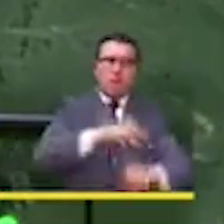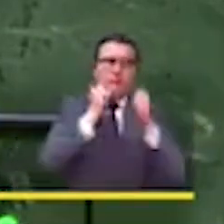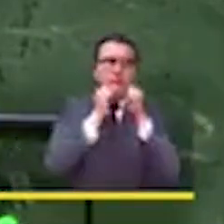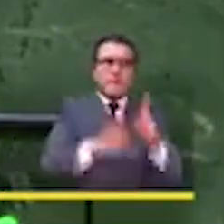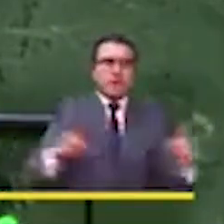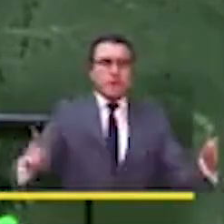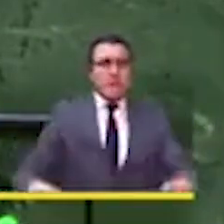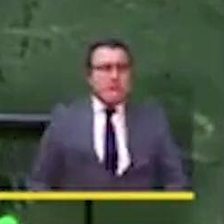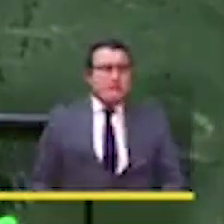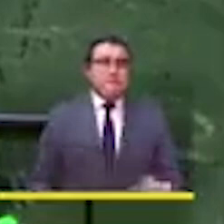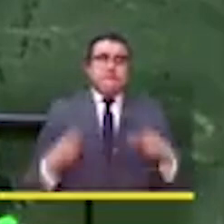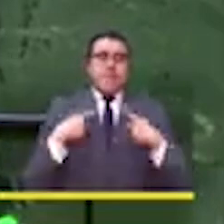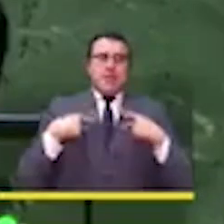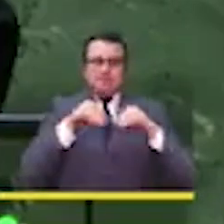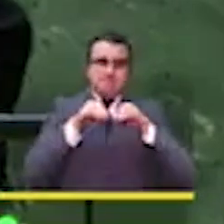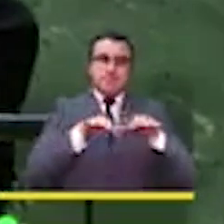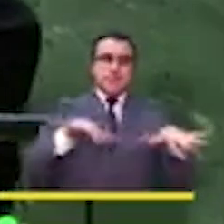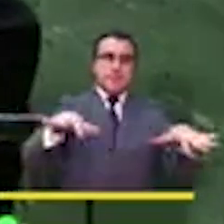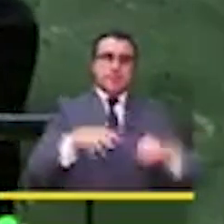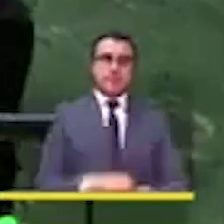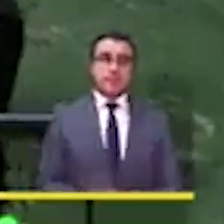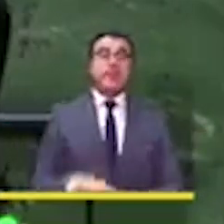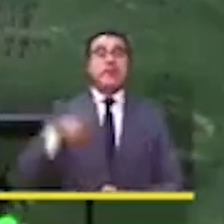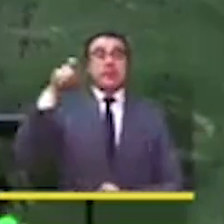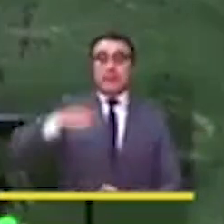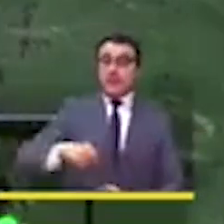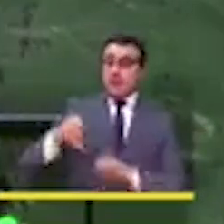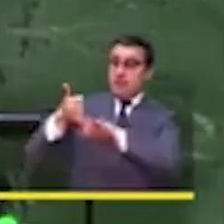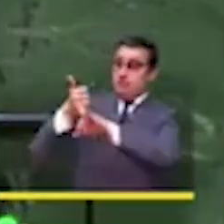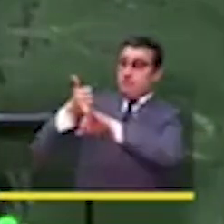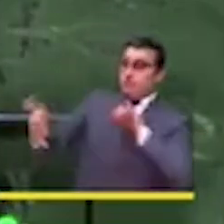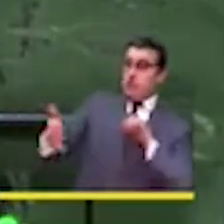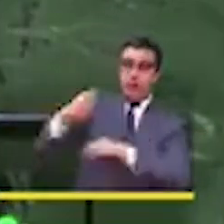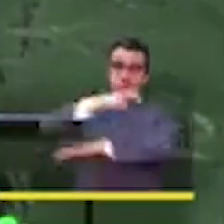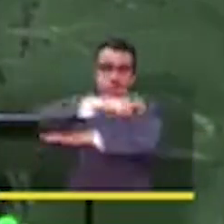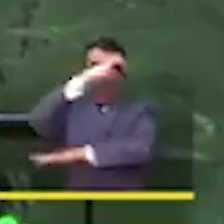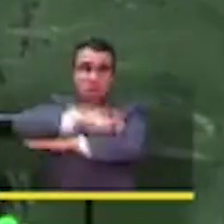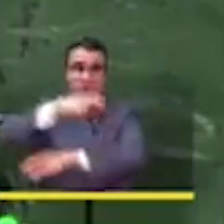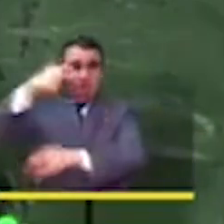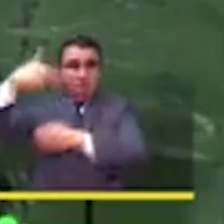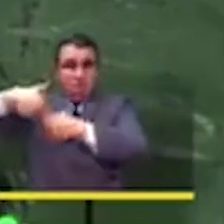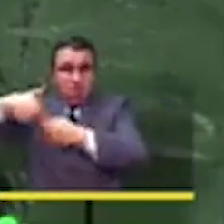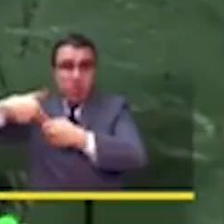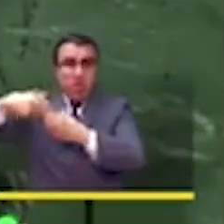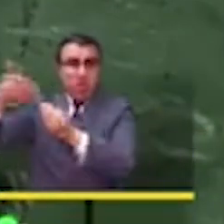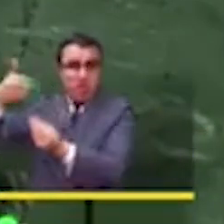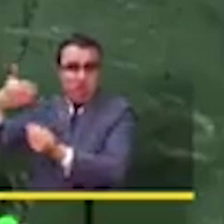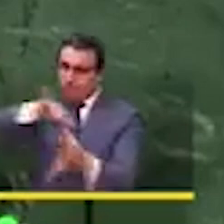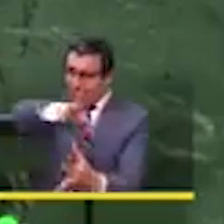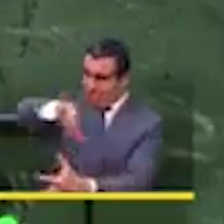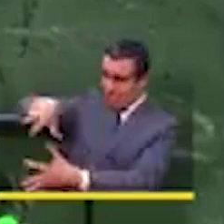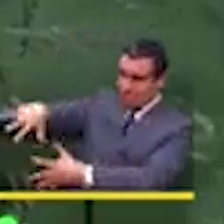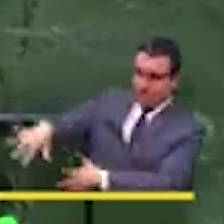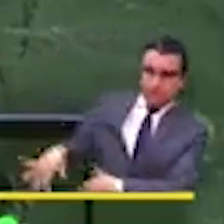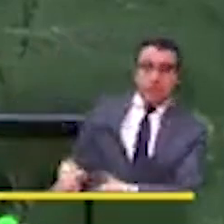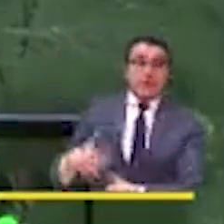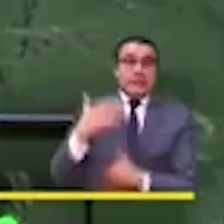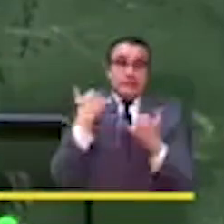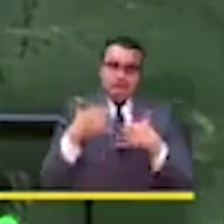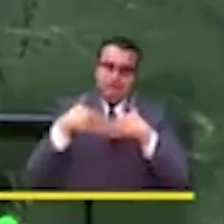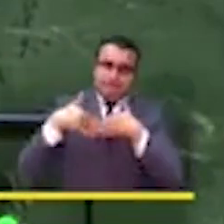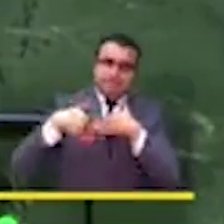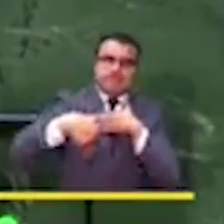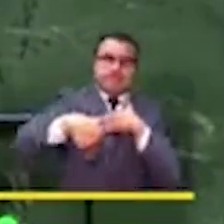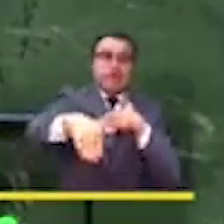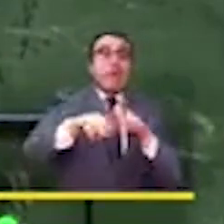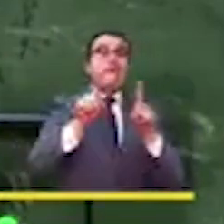el capitalismo descarbonizado. Desde ya sabemos que el capital verde se moverá solo